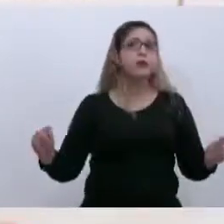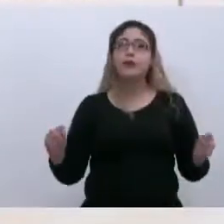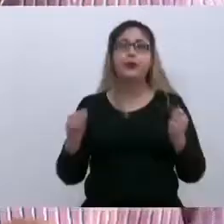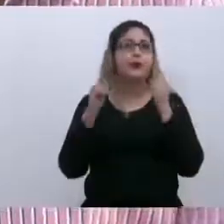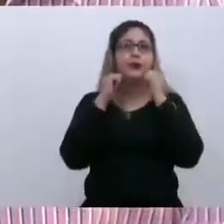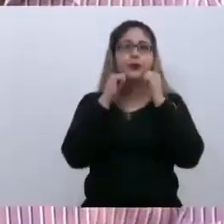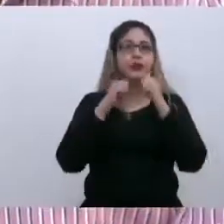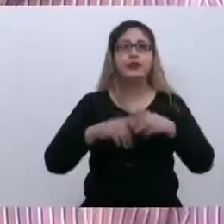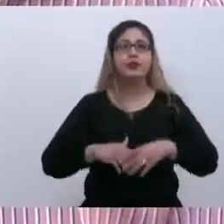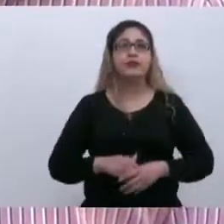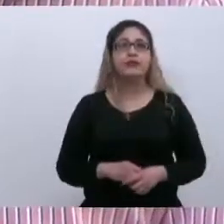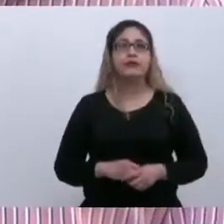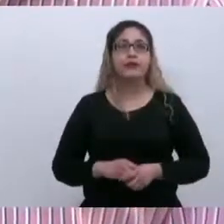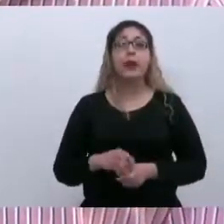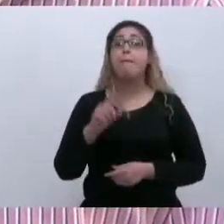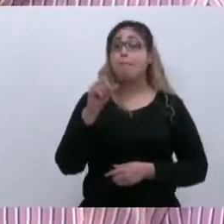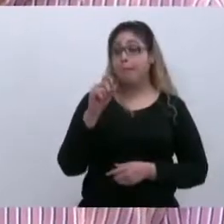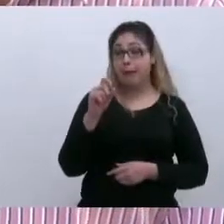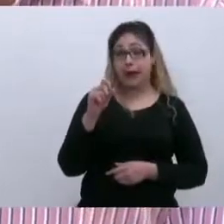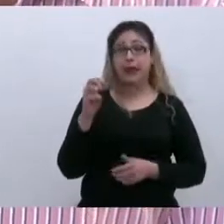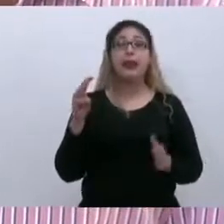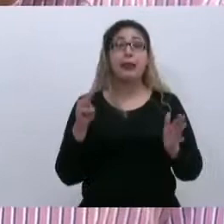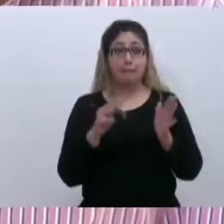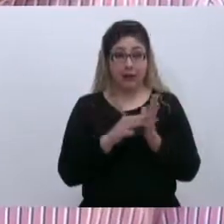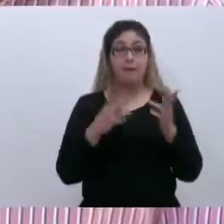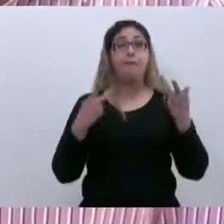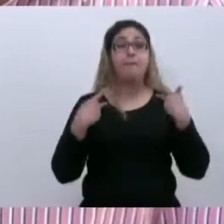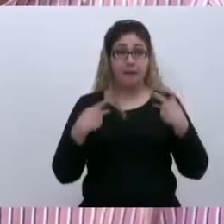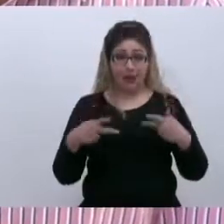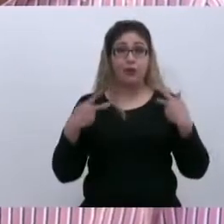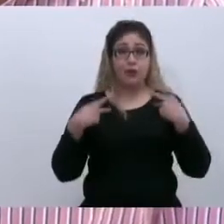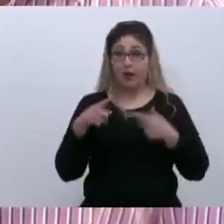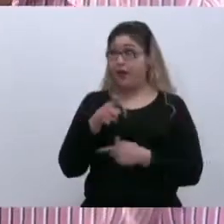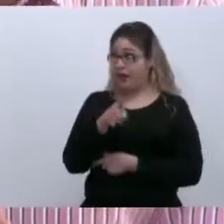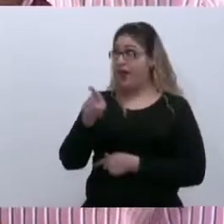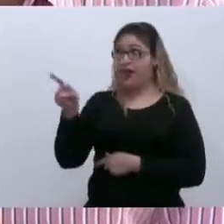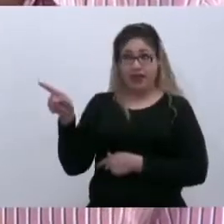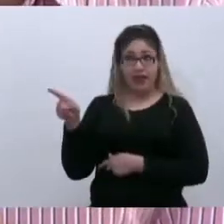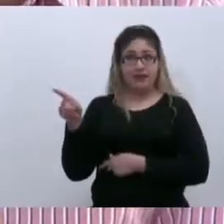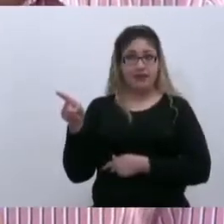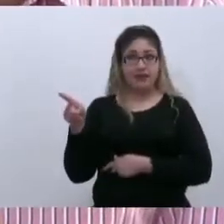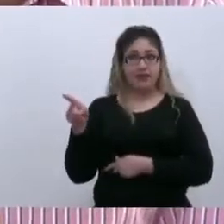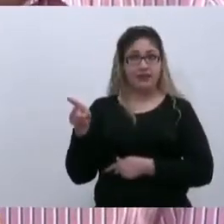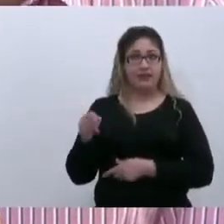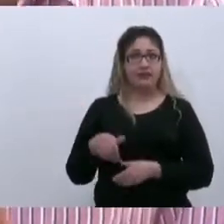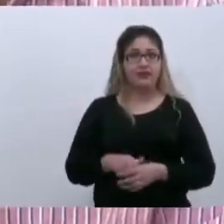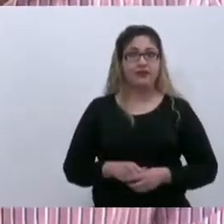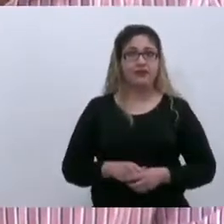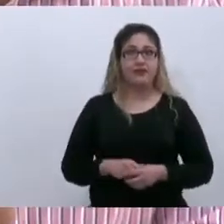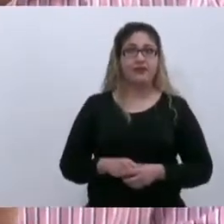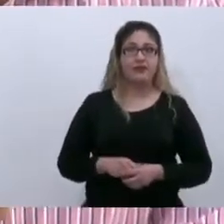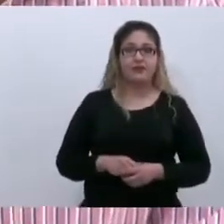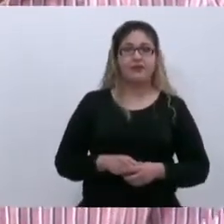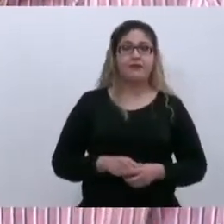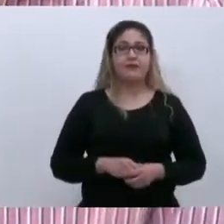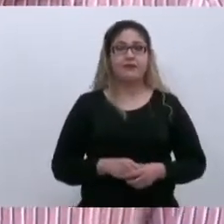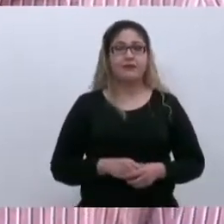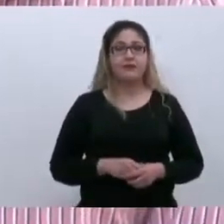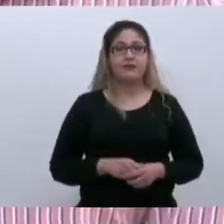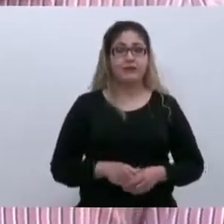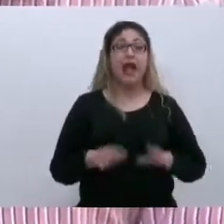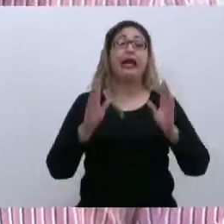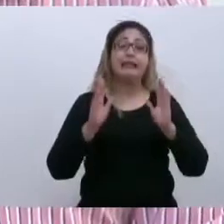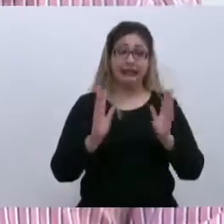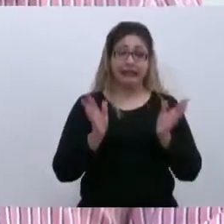Y estos 20.000 sembradores están recibiendo un jornal para